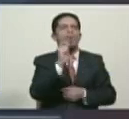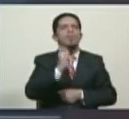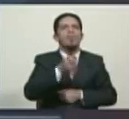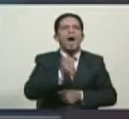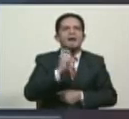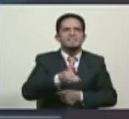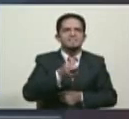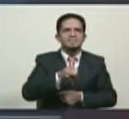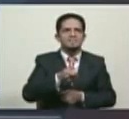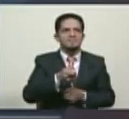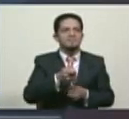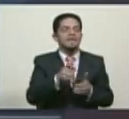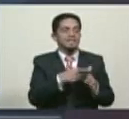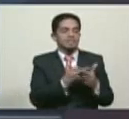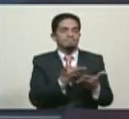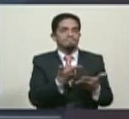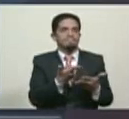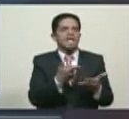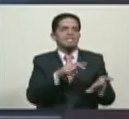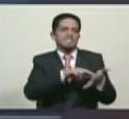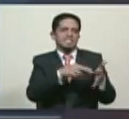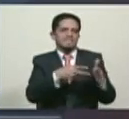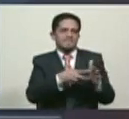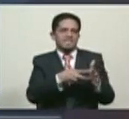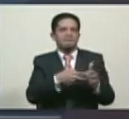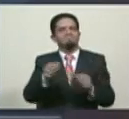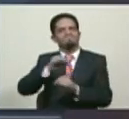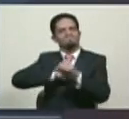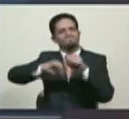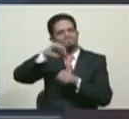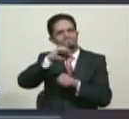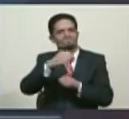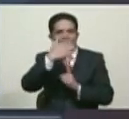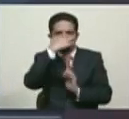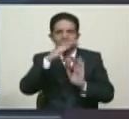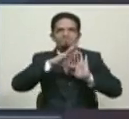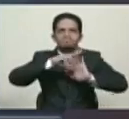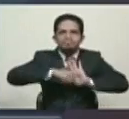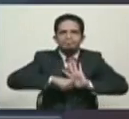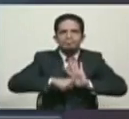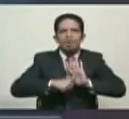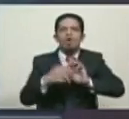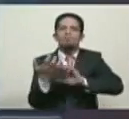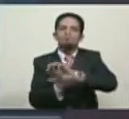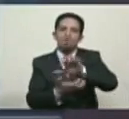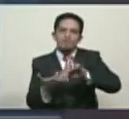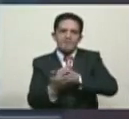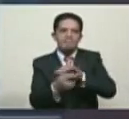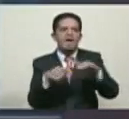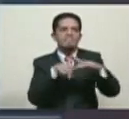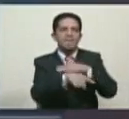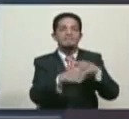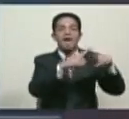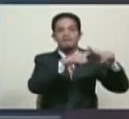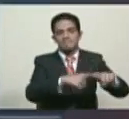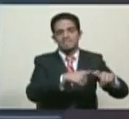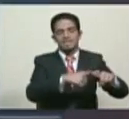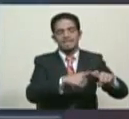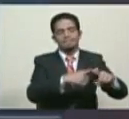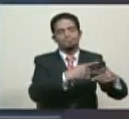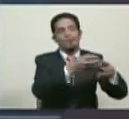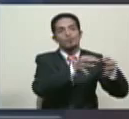que permite la prevención de las distorsiones que pueden generarse en la Administración de